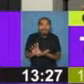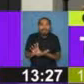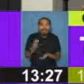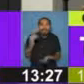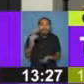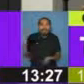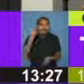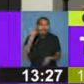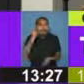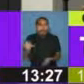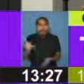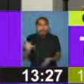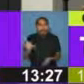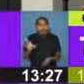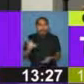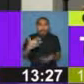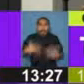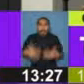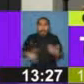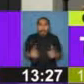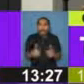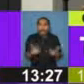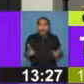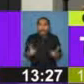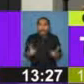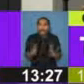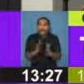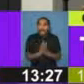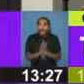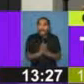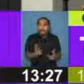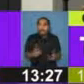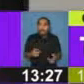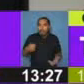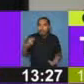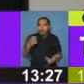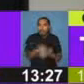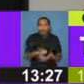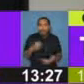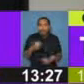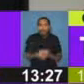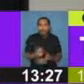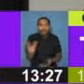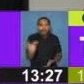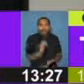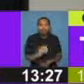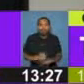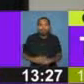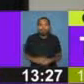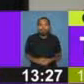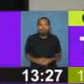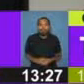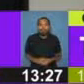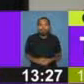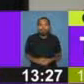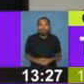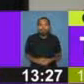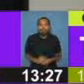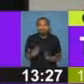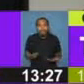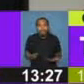ojo con el paso que se vaya a dar hay que tener mucho cuidado con esta situación es algo